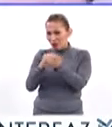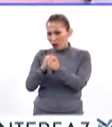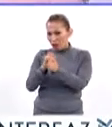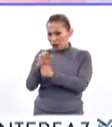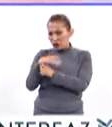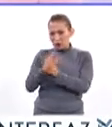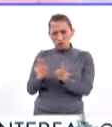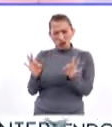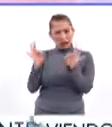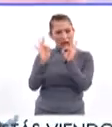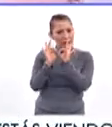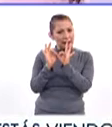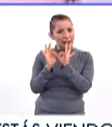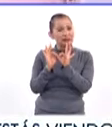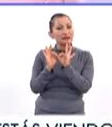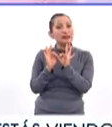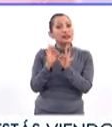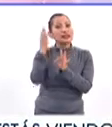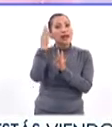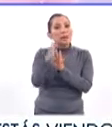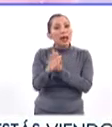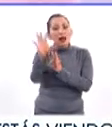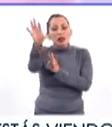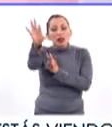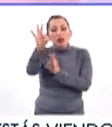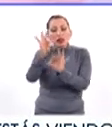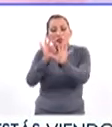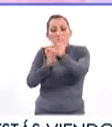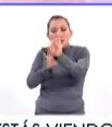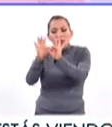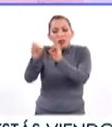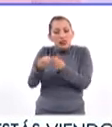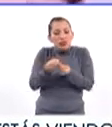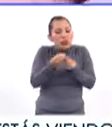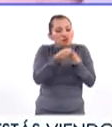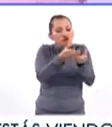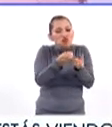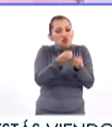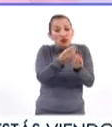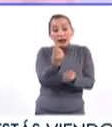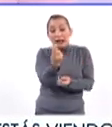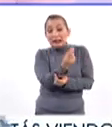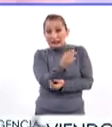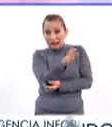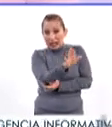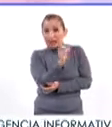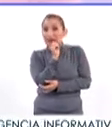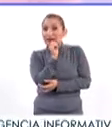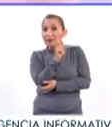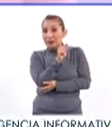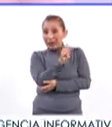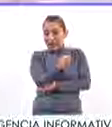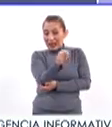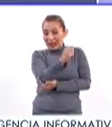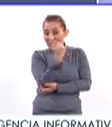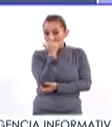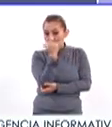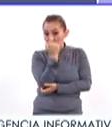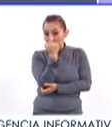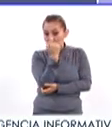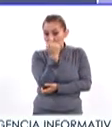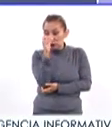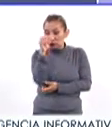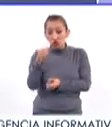fundamental, pero además saberlo dosificar a partir de los requerimientos también de estos